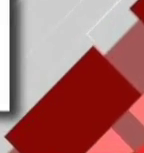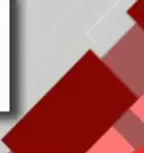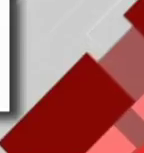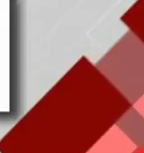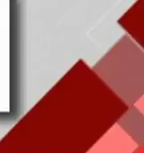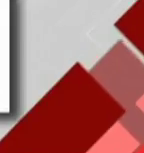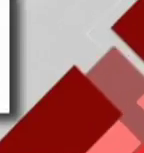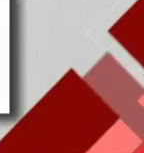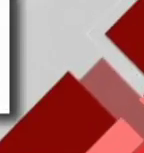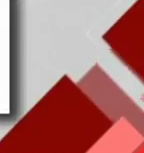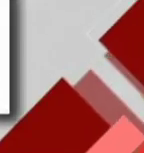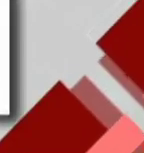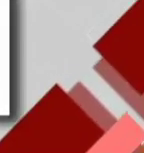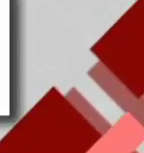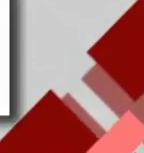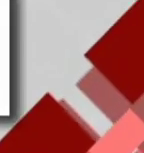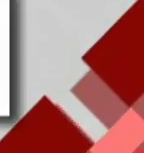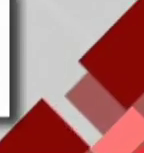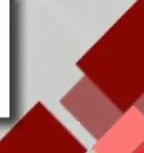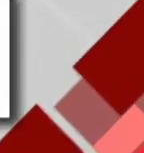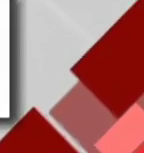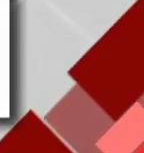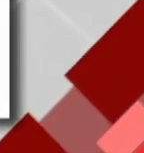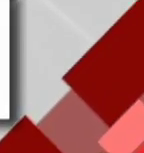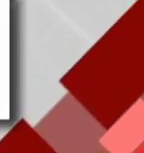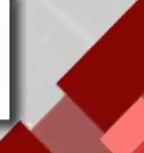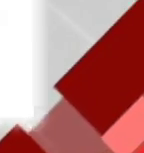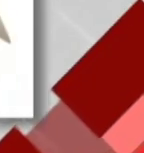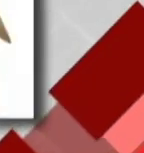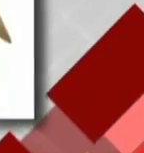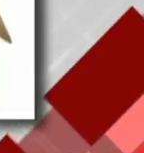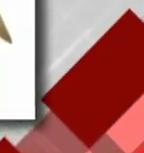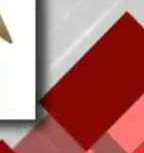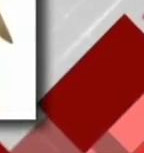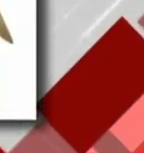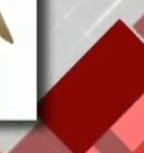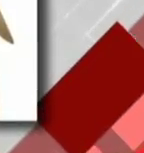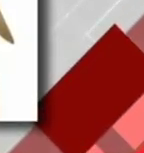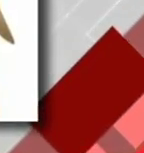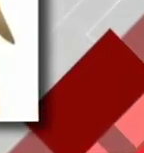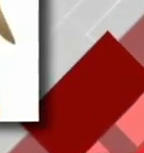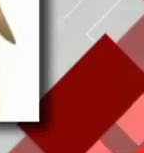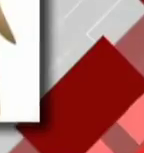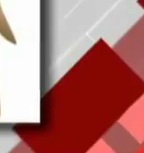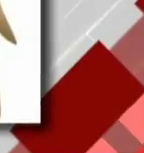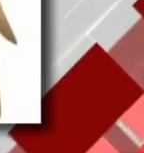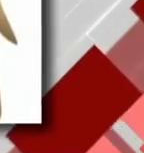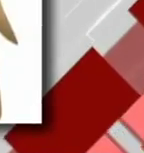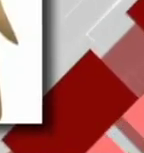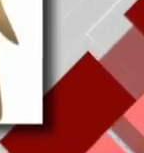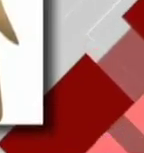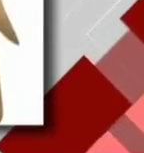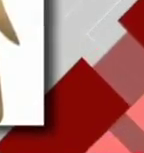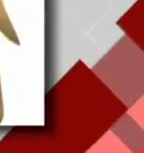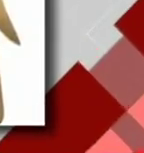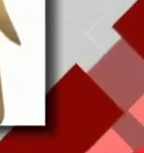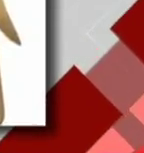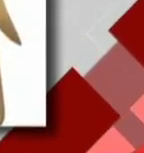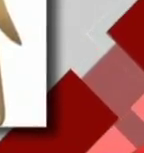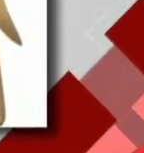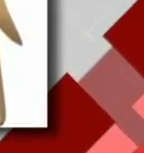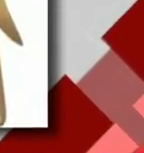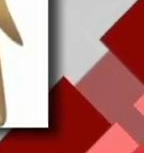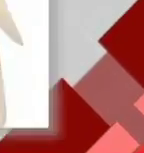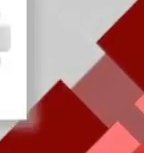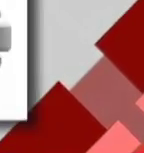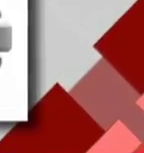propusieron 13 nuevos emojis y bueno, incluyen un perro guía, un audífono, prótesis de extremidades, así como personas